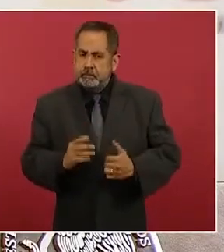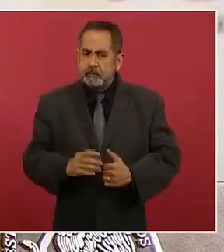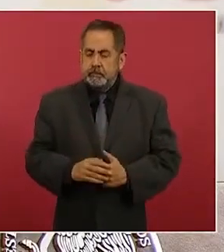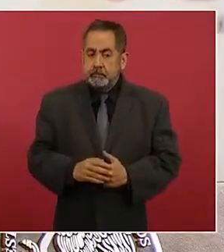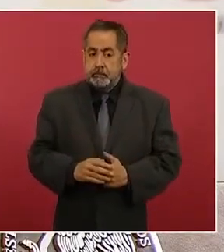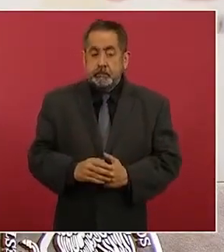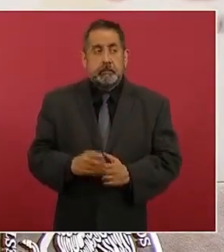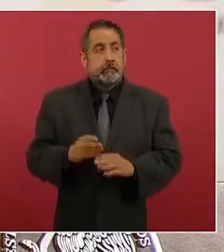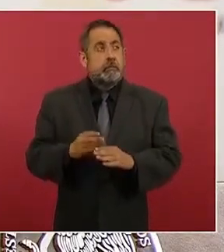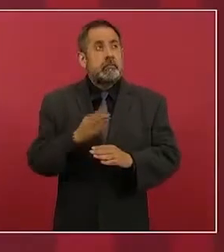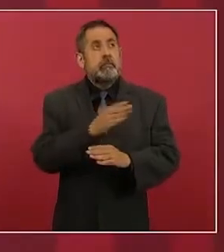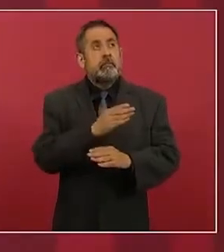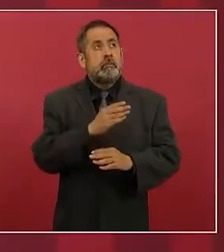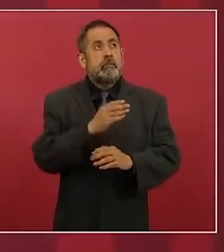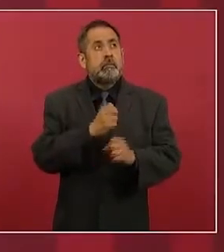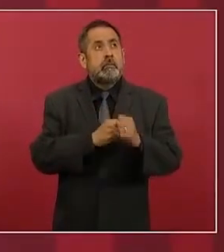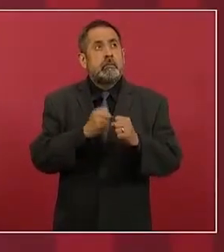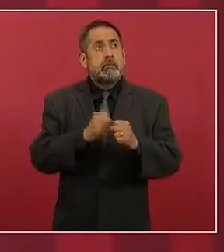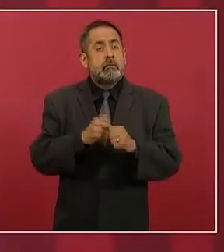En el